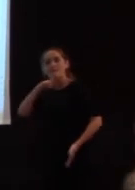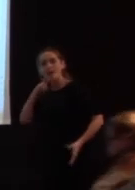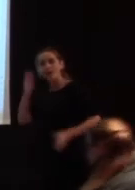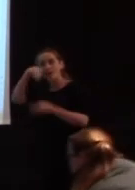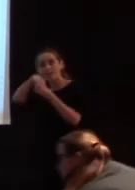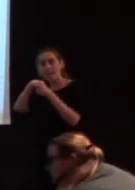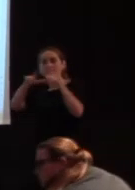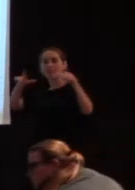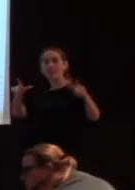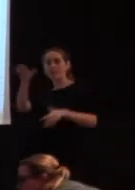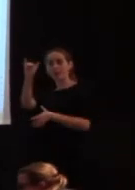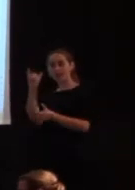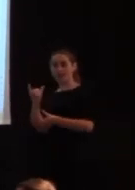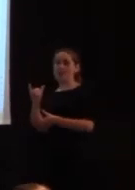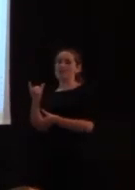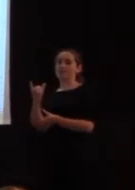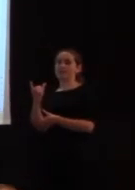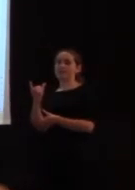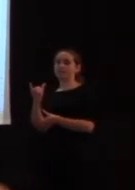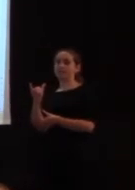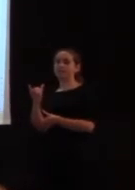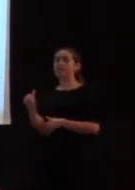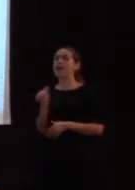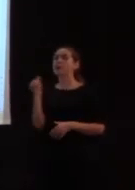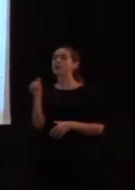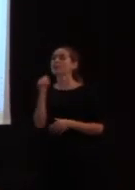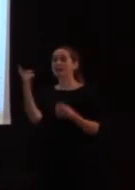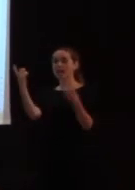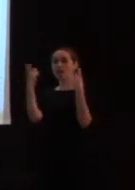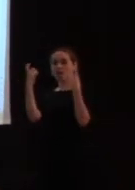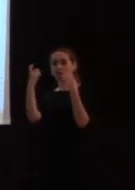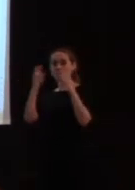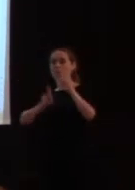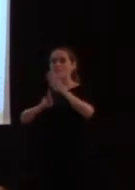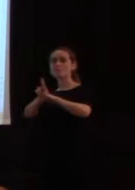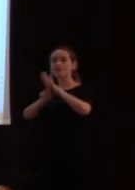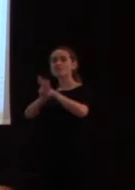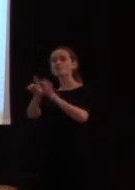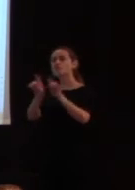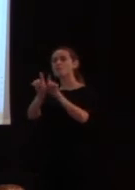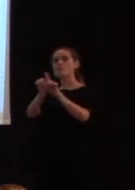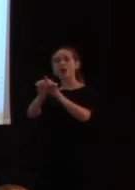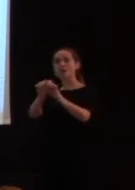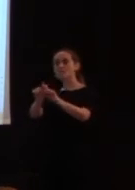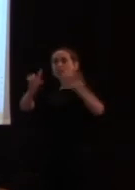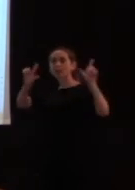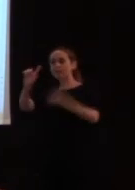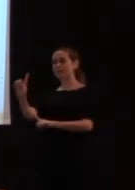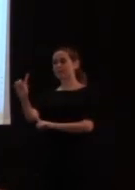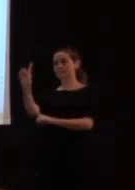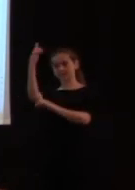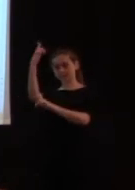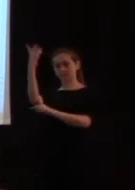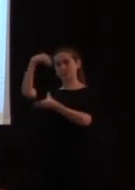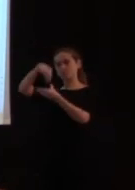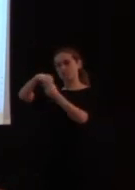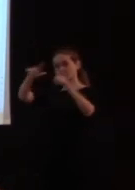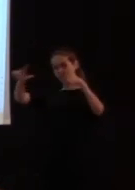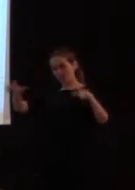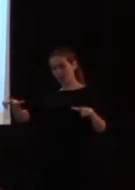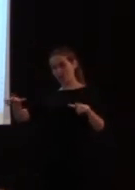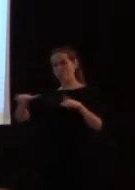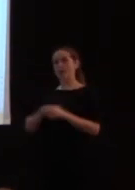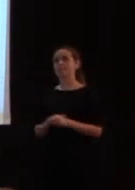aprovechar, porque es el mejor capital de todos, los mismos alumnos. El recurso estrella de las clases. Y este mismo hay